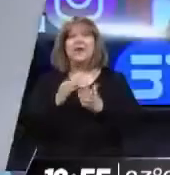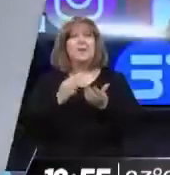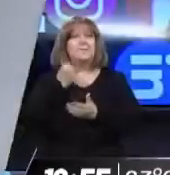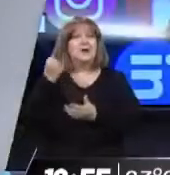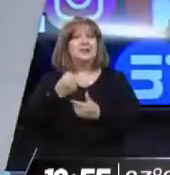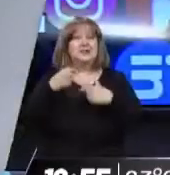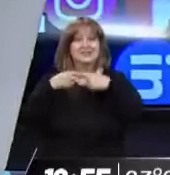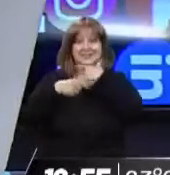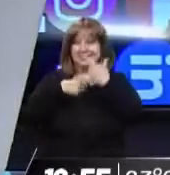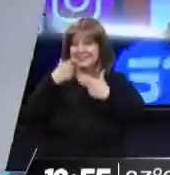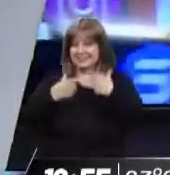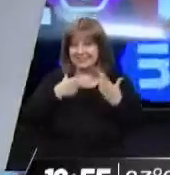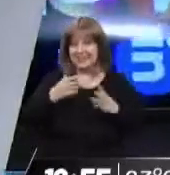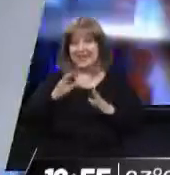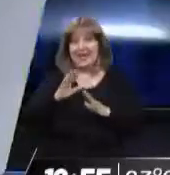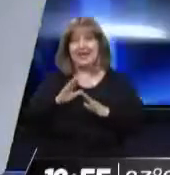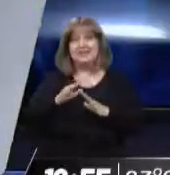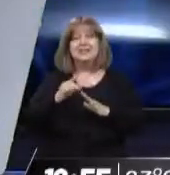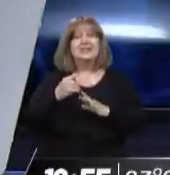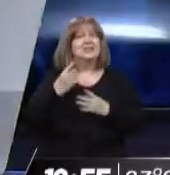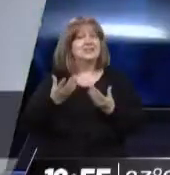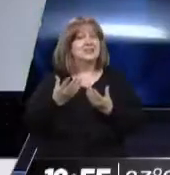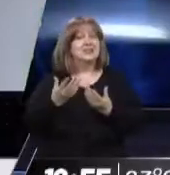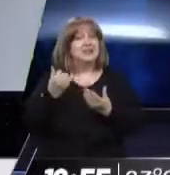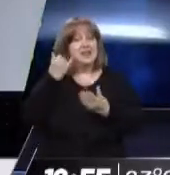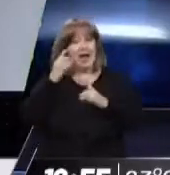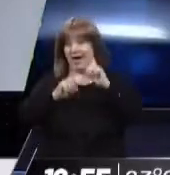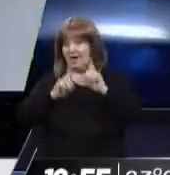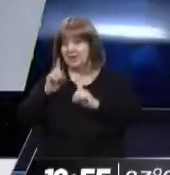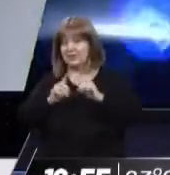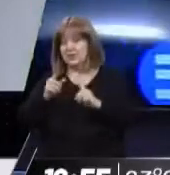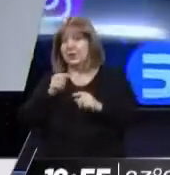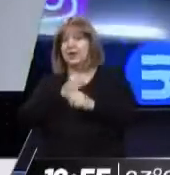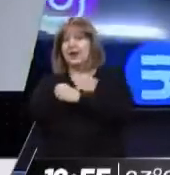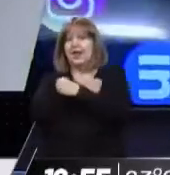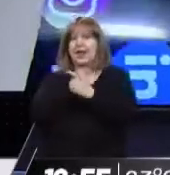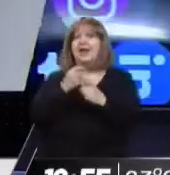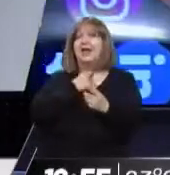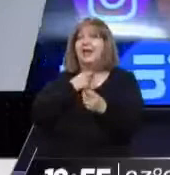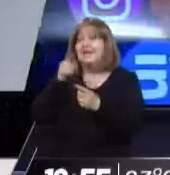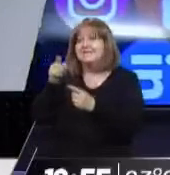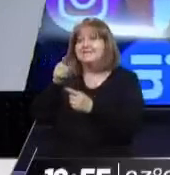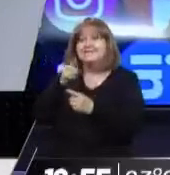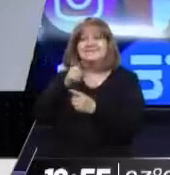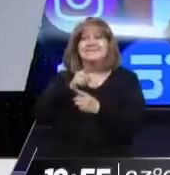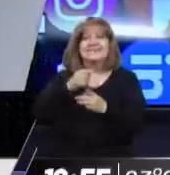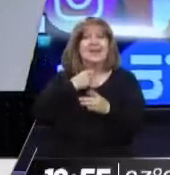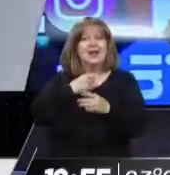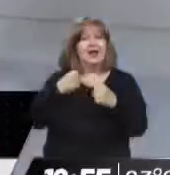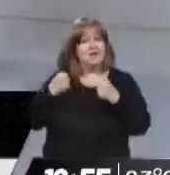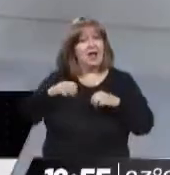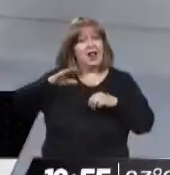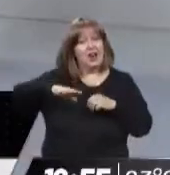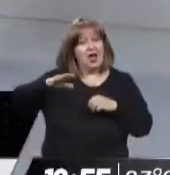y terminar así al menos nuestra edición. Y es que a veces cuando uno quiere mucho conseguir algo, hace lo que sea. Y hoy los